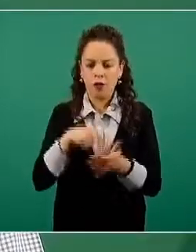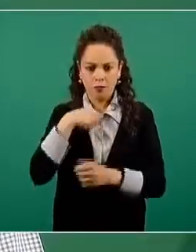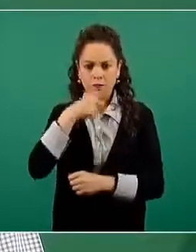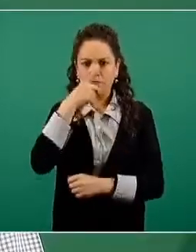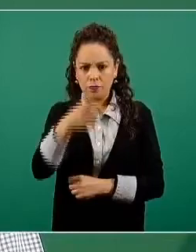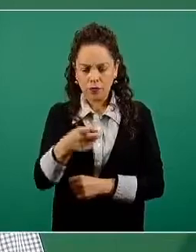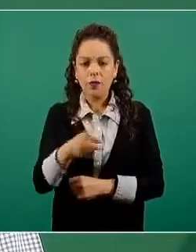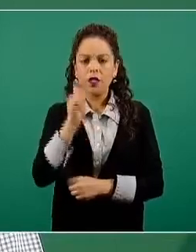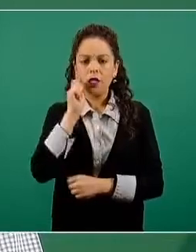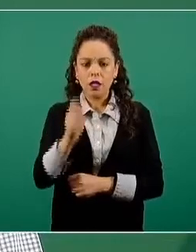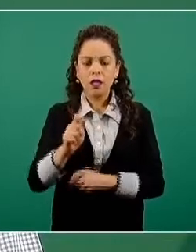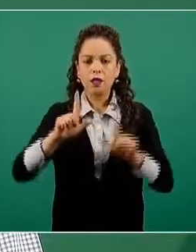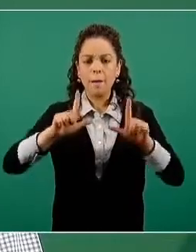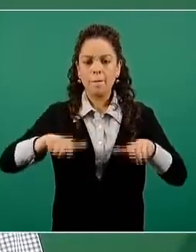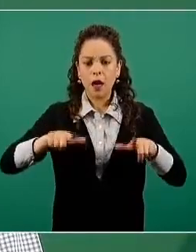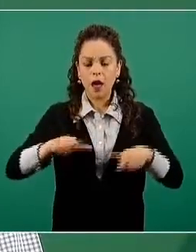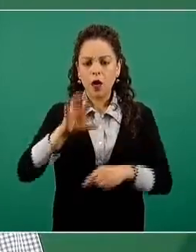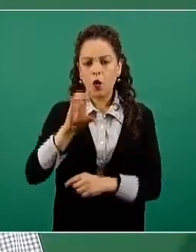la página de